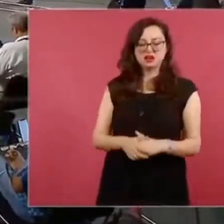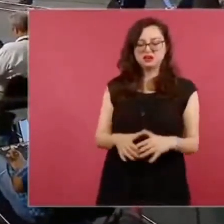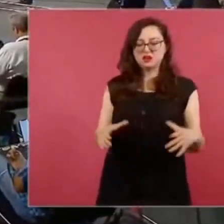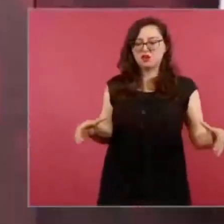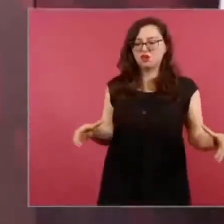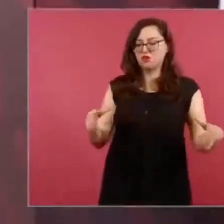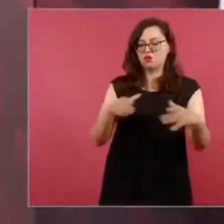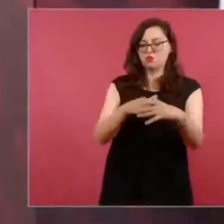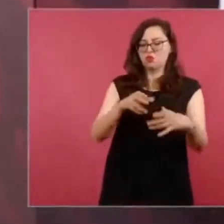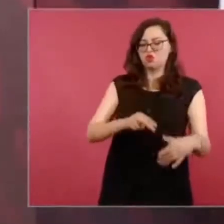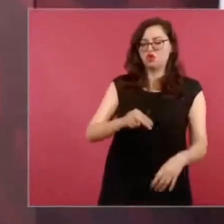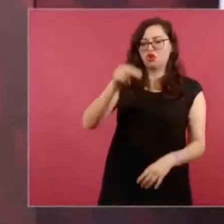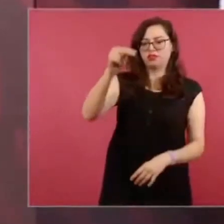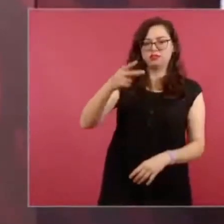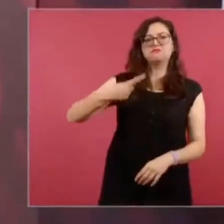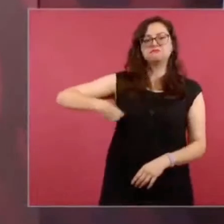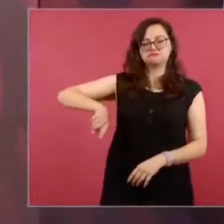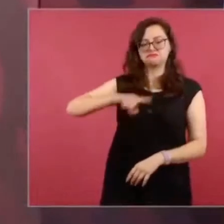Y agréguenle